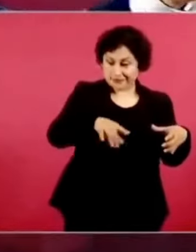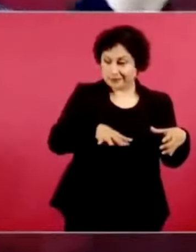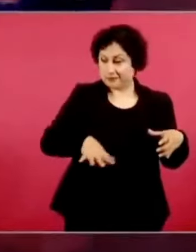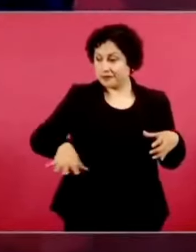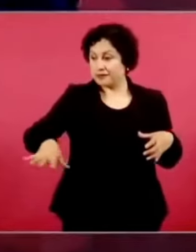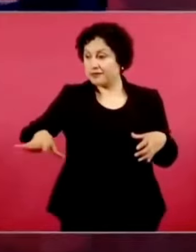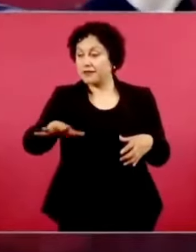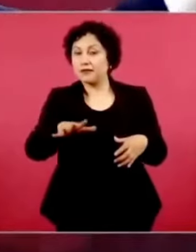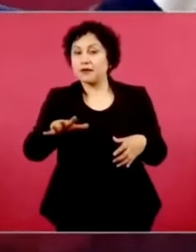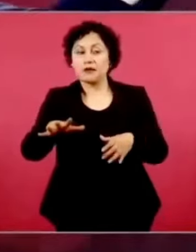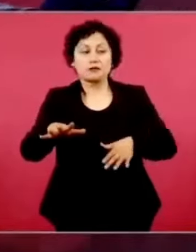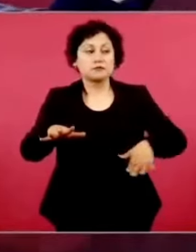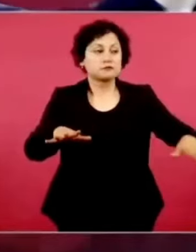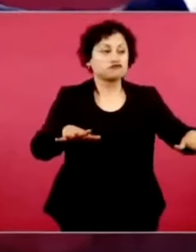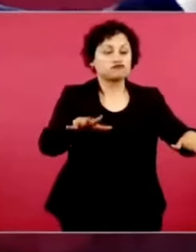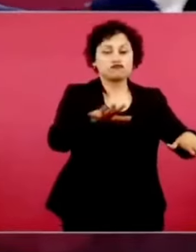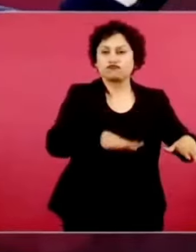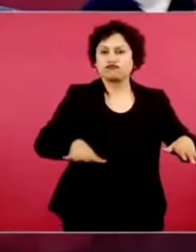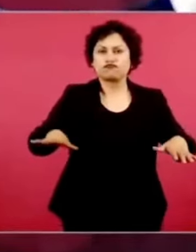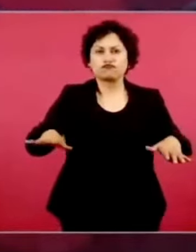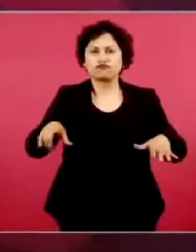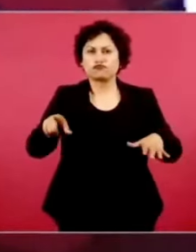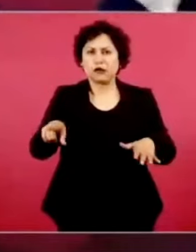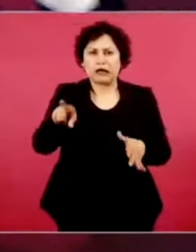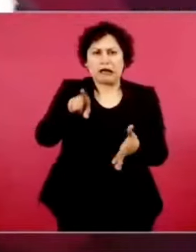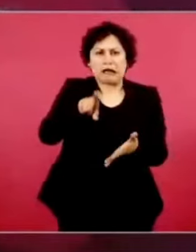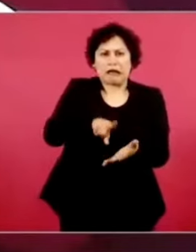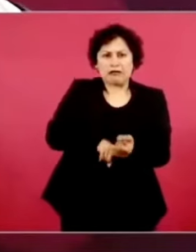utilizaba la tierra que necesitaba para sembrar,